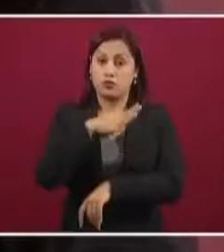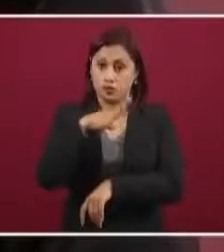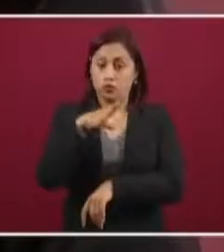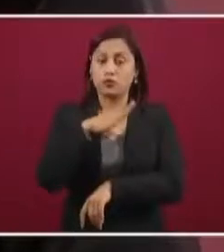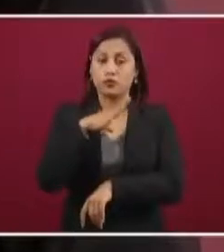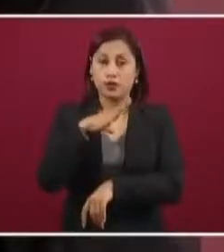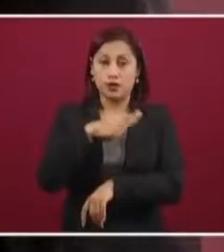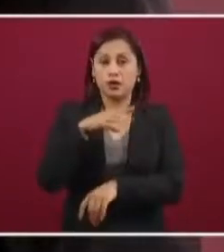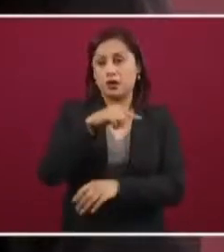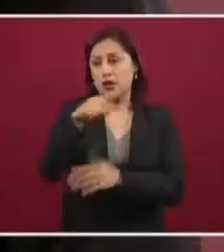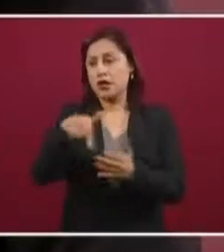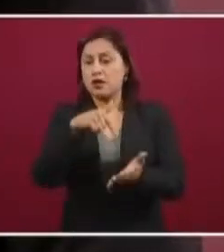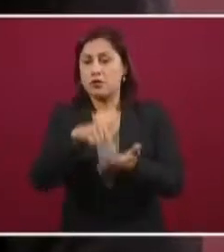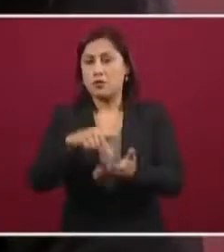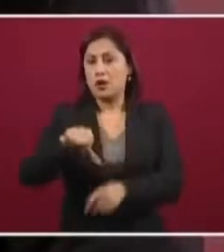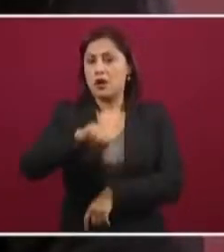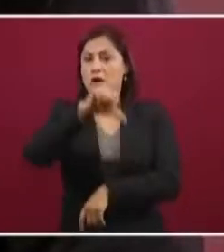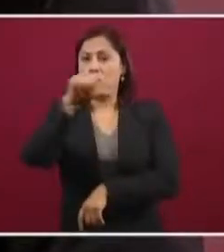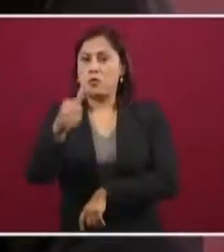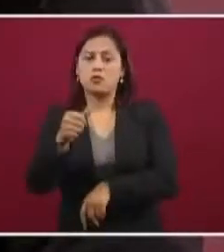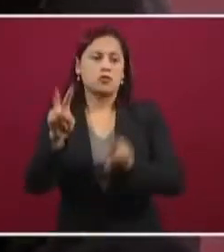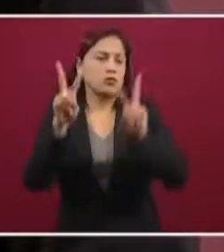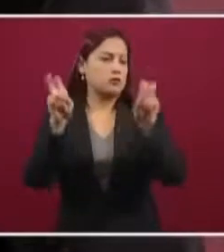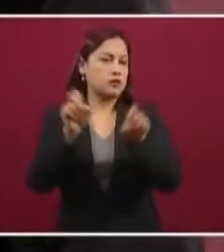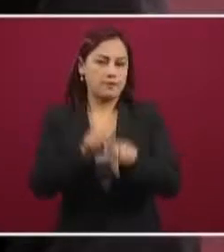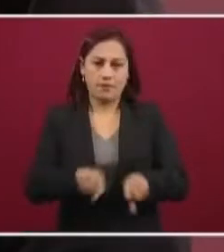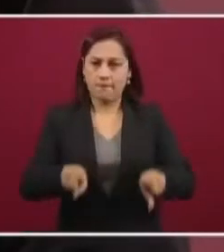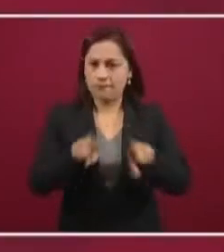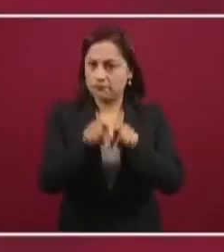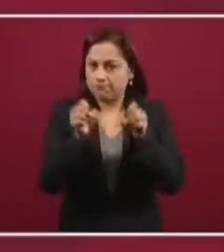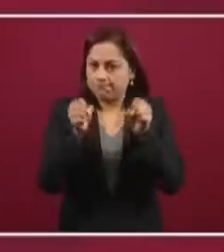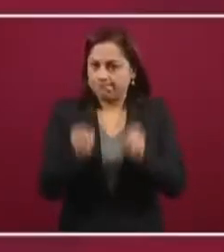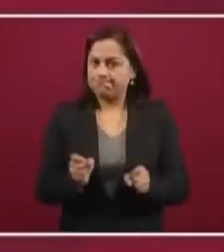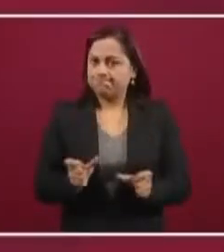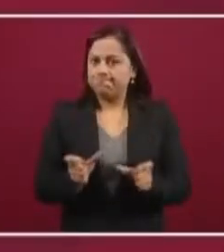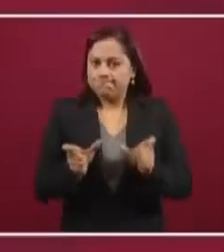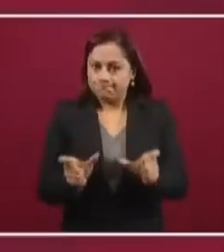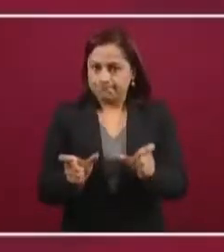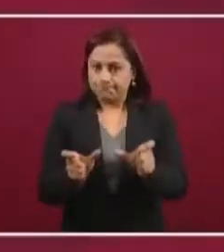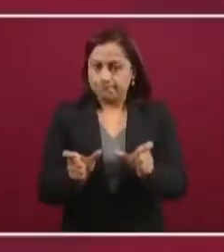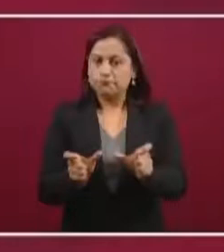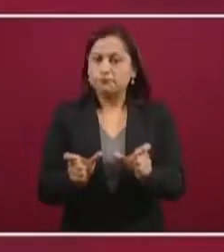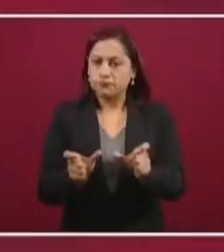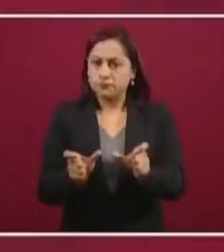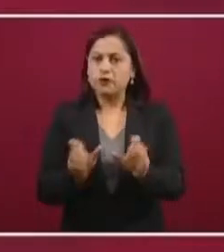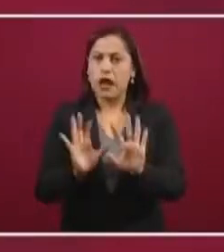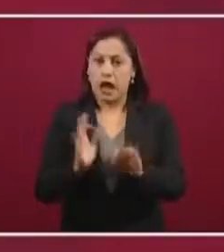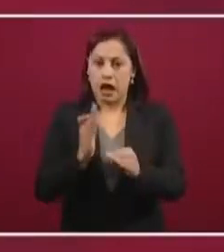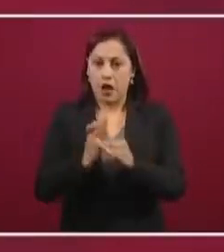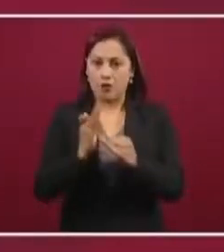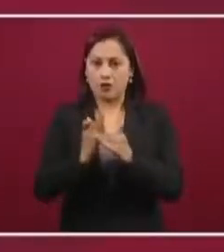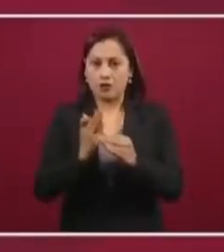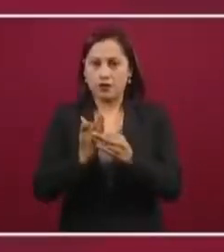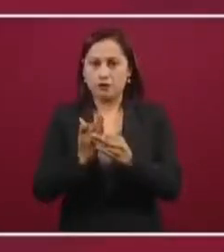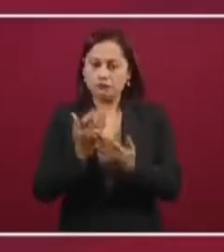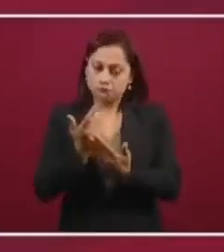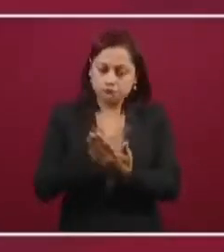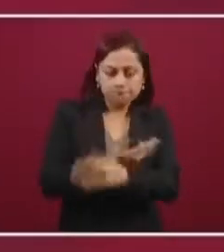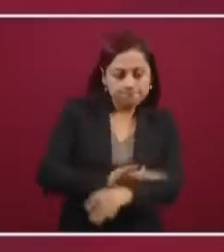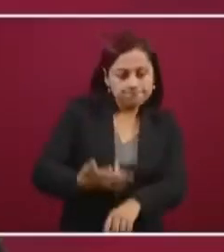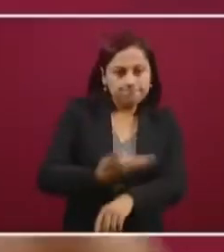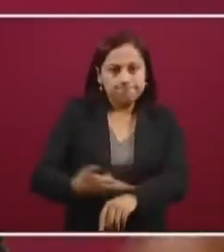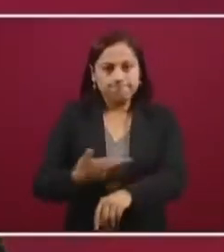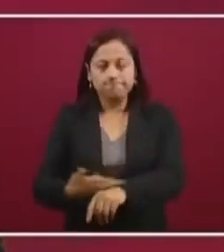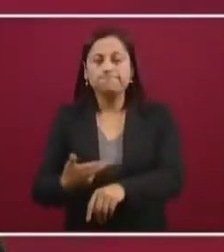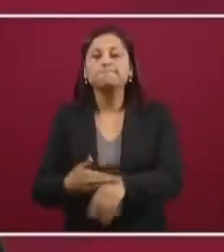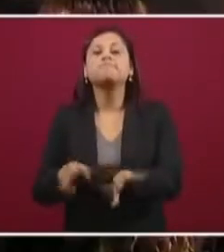vigilancia y de seguridad. Eso ya se está resolviendo. Hay mesas que